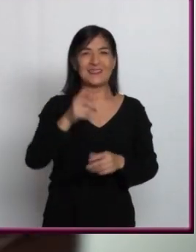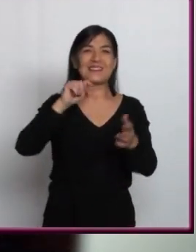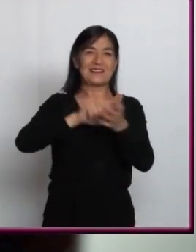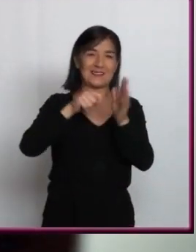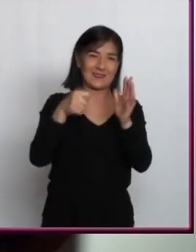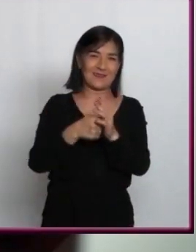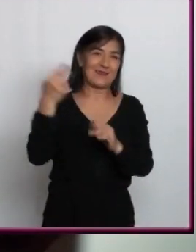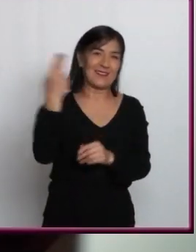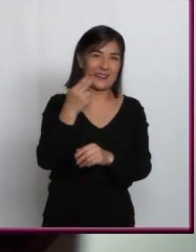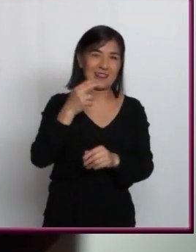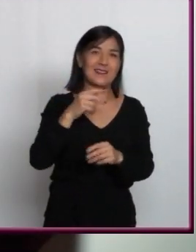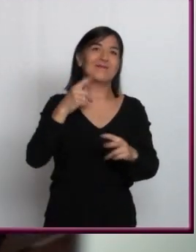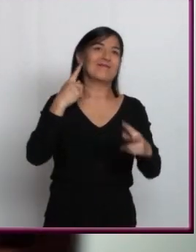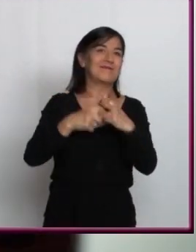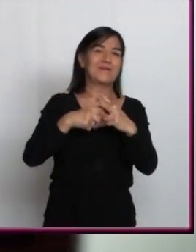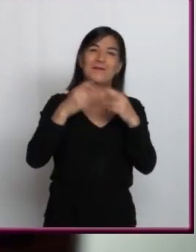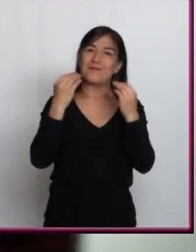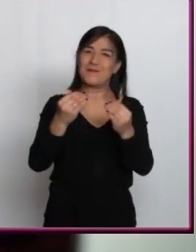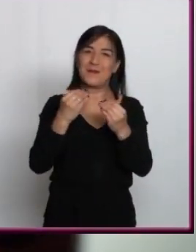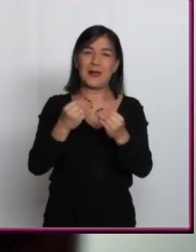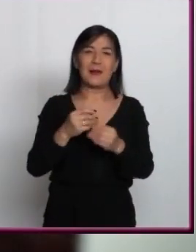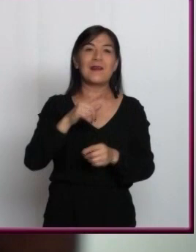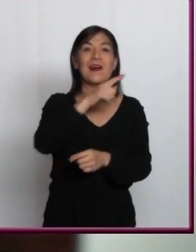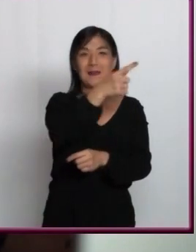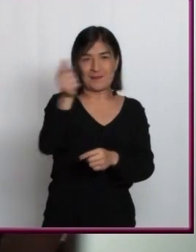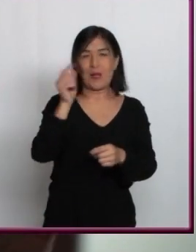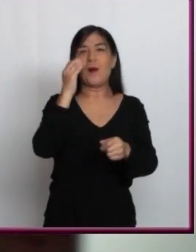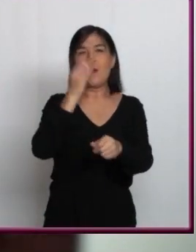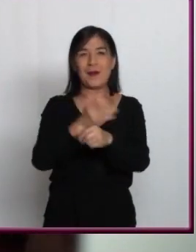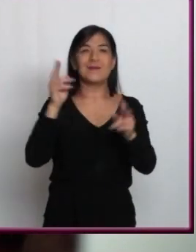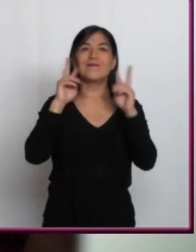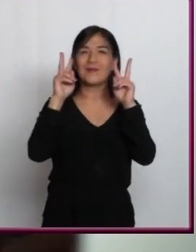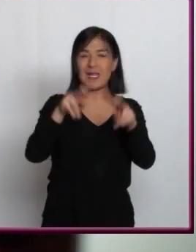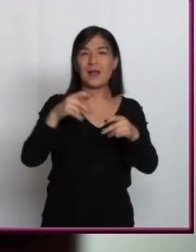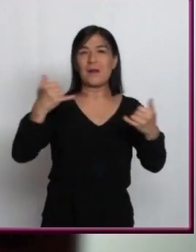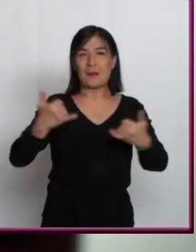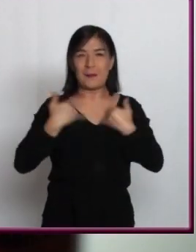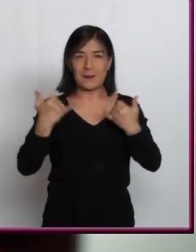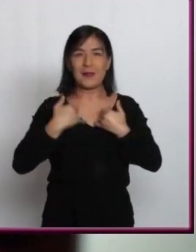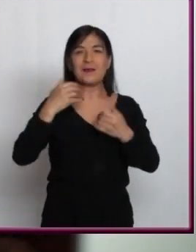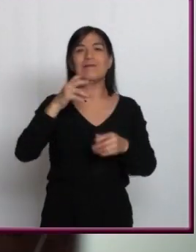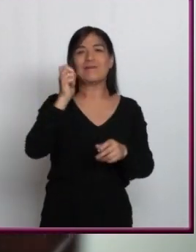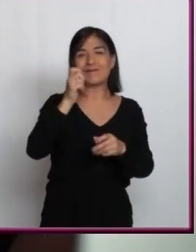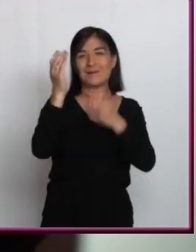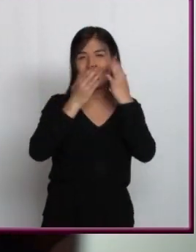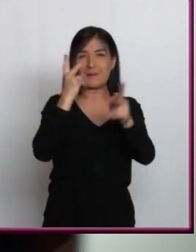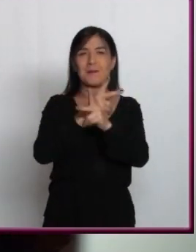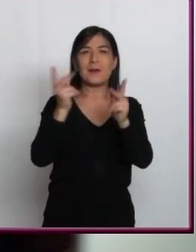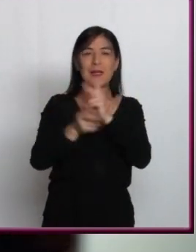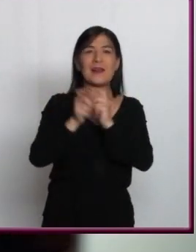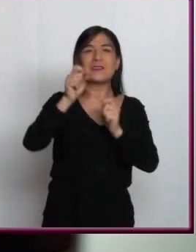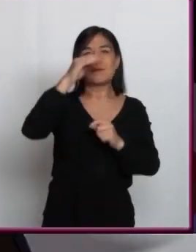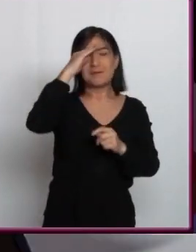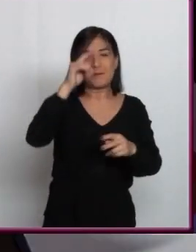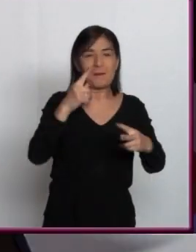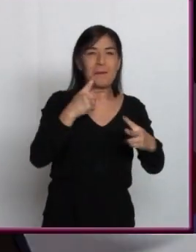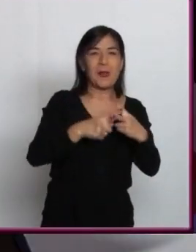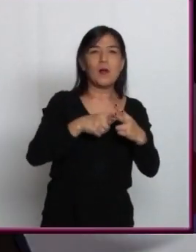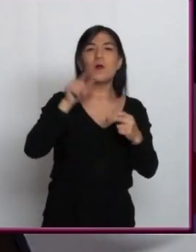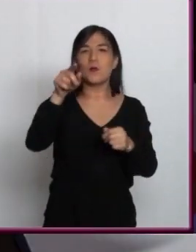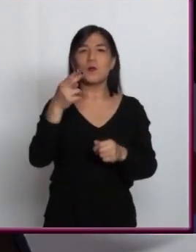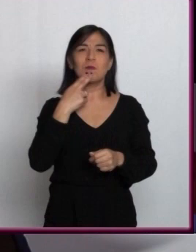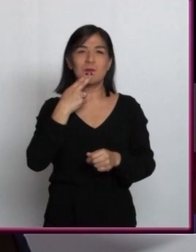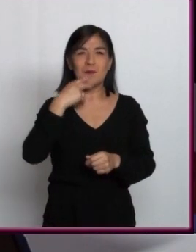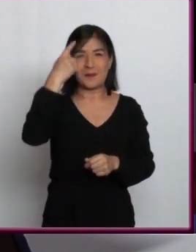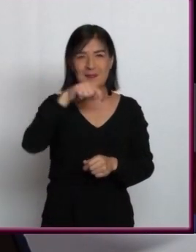técnicas se necesitan muchas matemáticas, ¿no? Y hay muchos chavos que nos están viendo de bachillerato, de pensamiento matemático. ¿Qué tipo de matemáticas se utiliza para